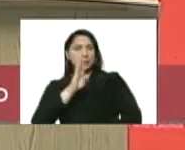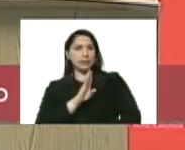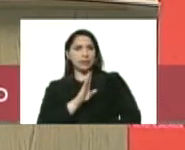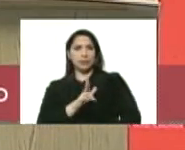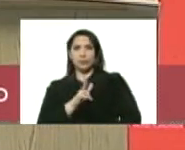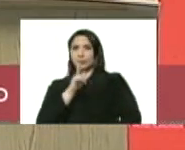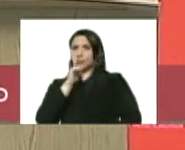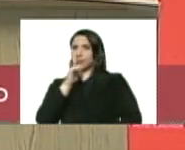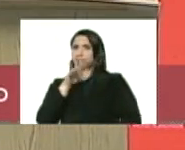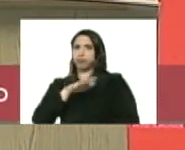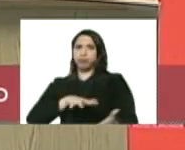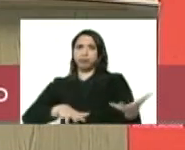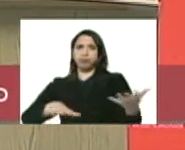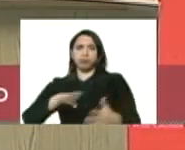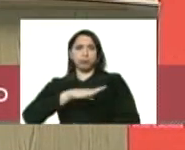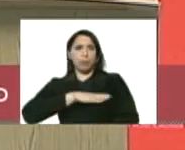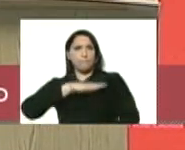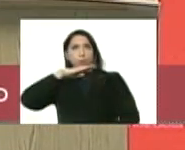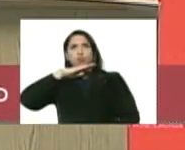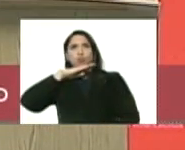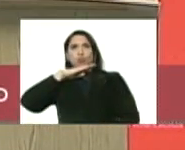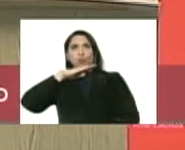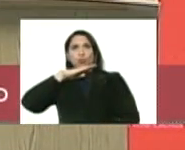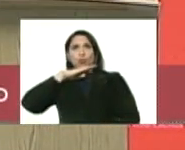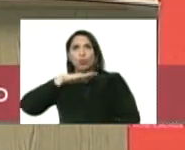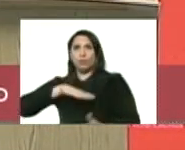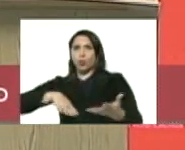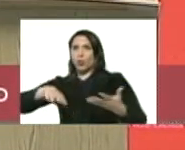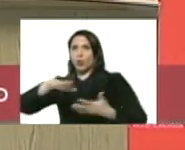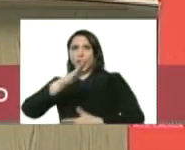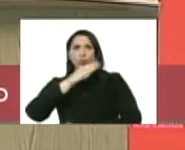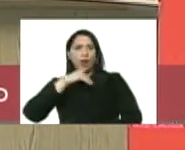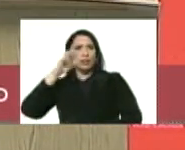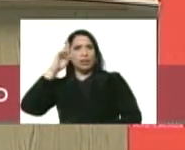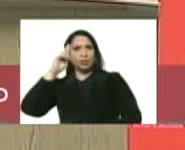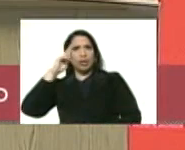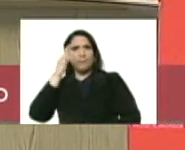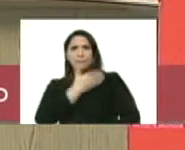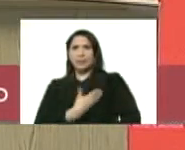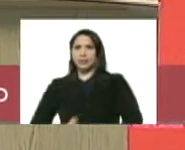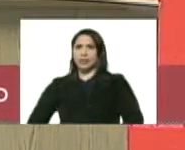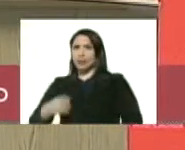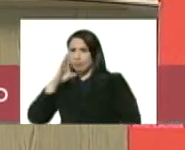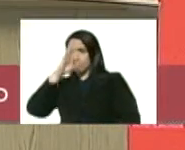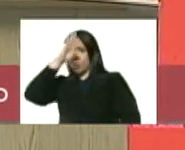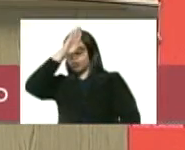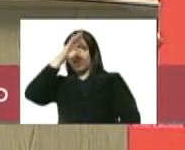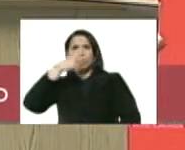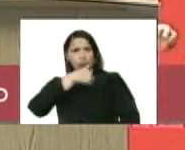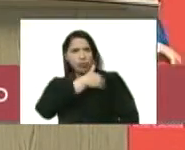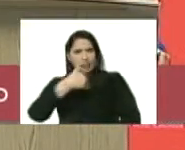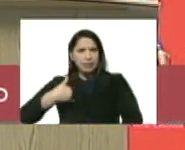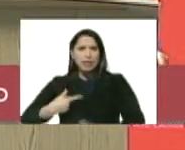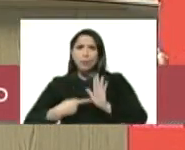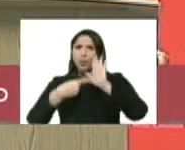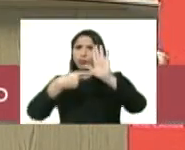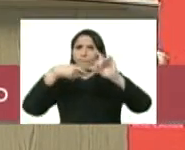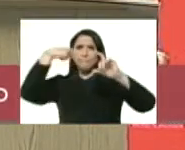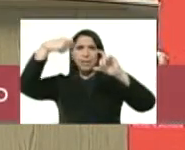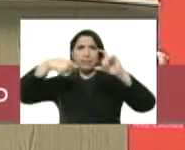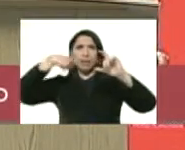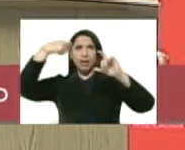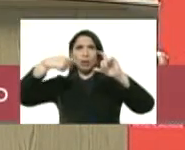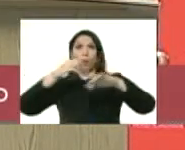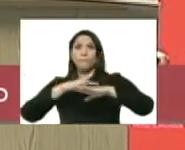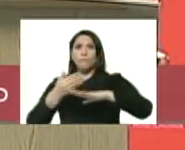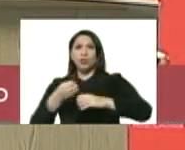realmente desbordado. Bueno, una situación irracional del presidente de ese país. Yo quería mostrar un video,